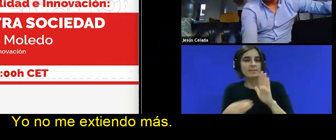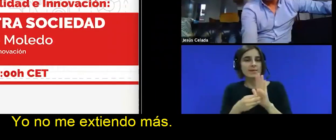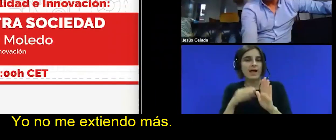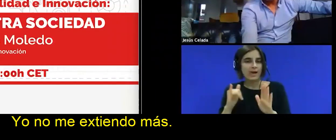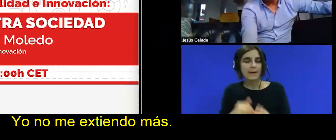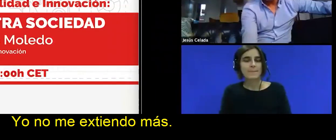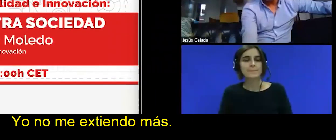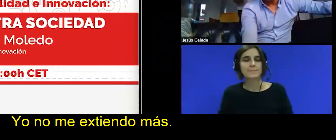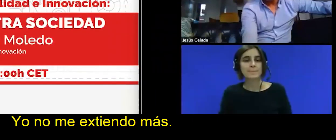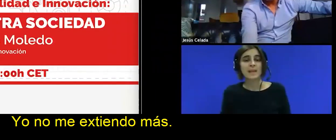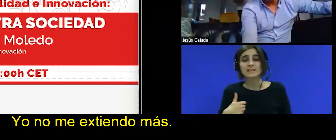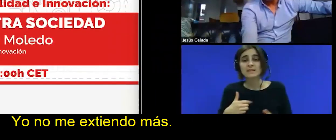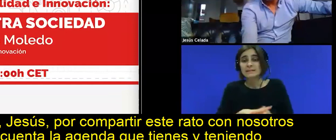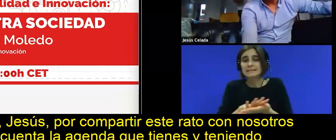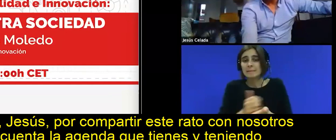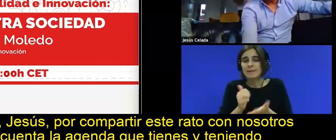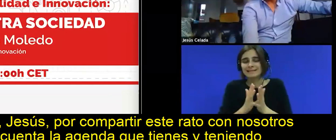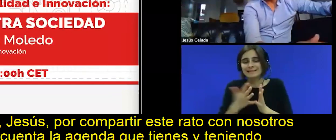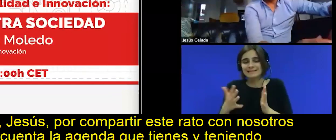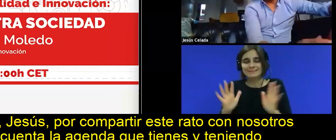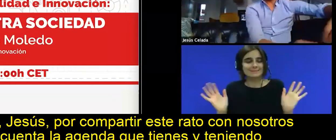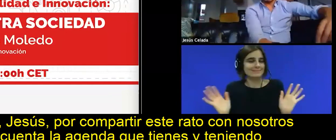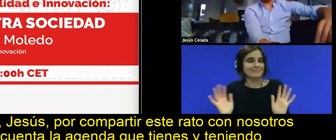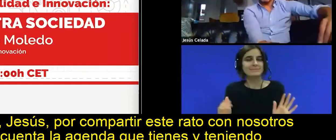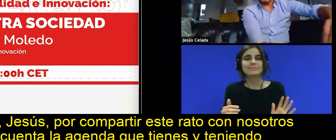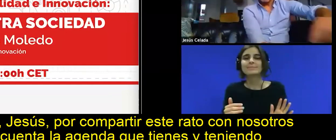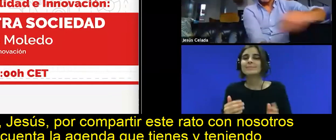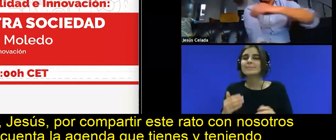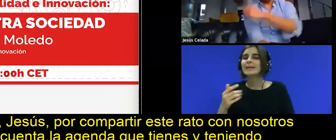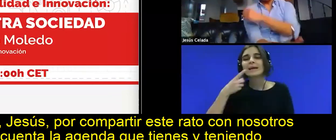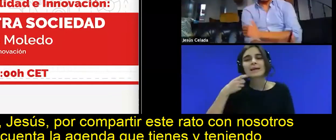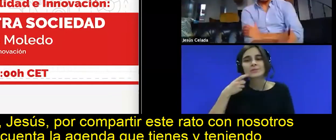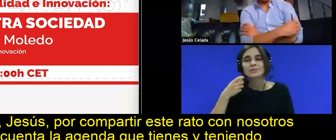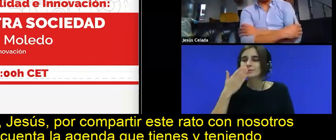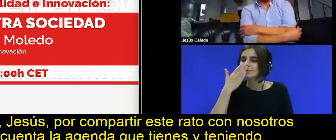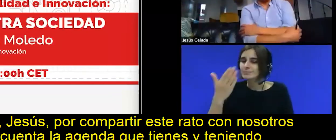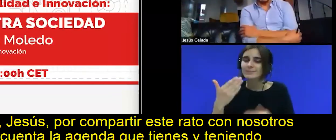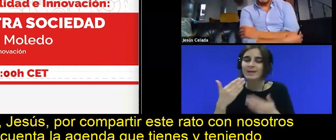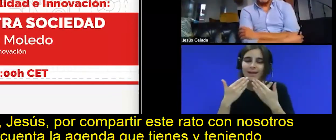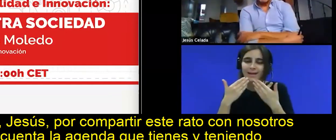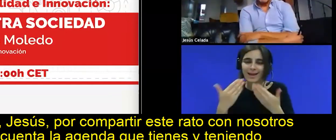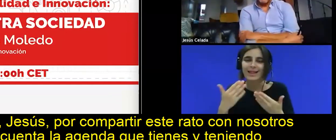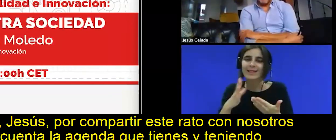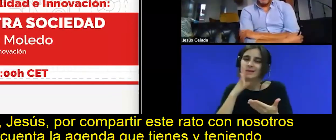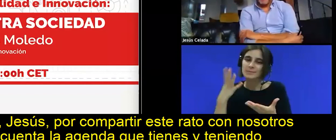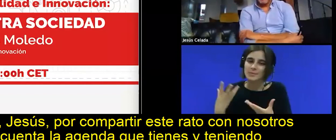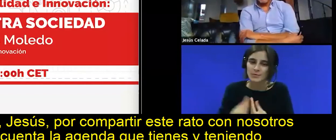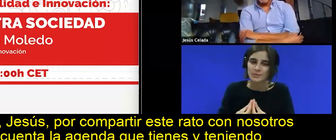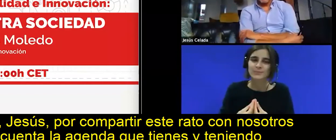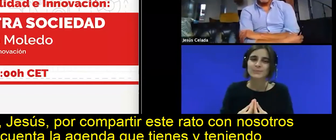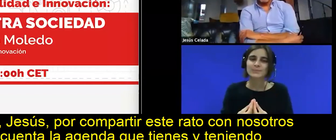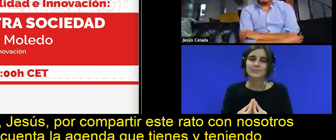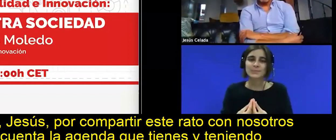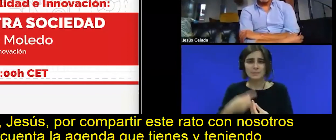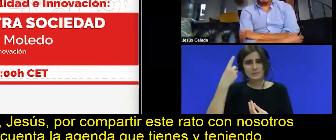no me extiendo más, darte las gracias de verdad a Jesús por compartir este rato con nosotros, teniendo en cuenta la